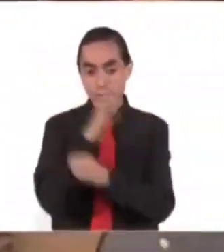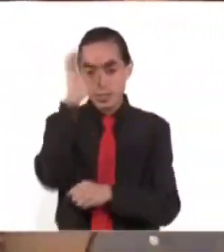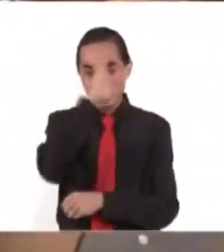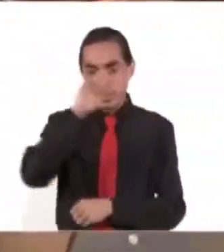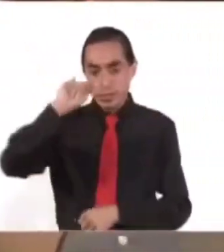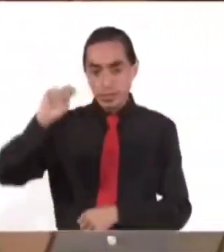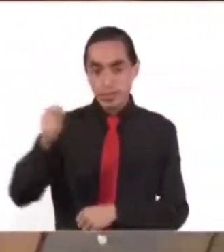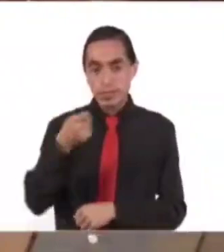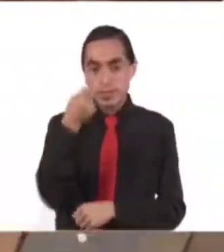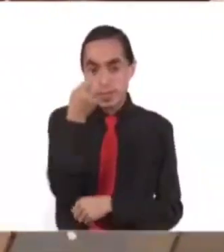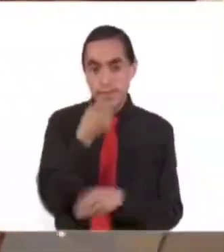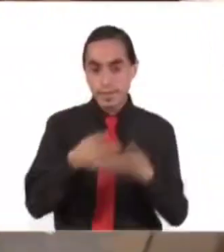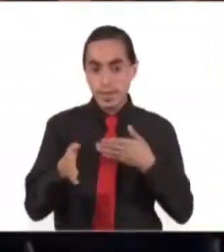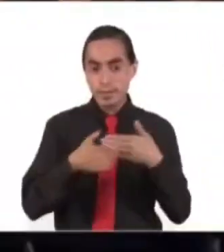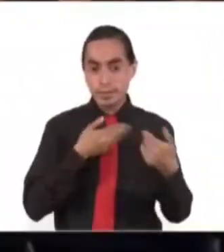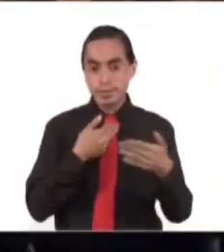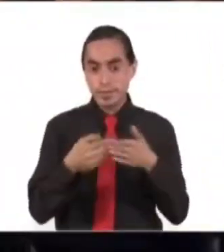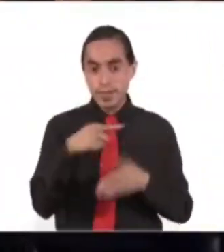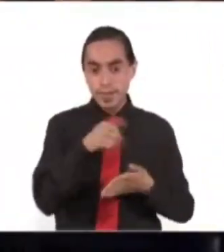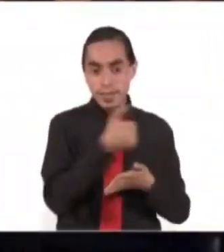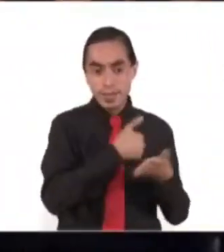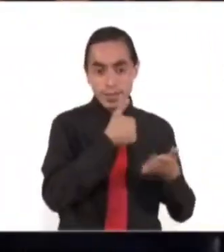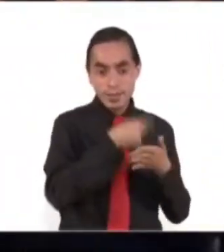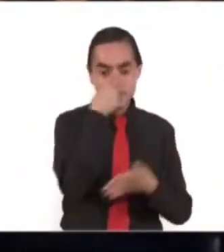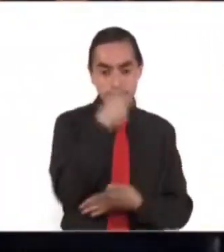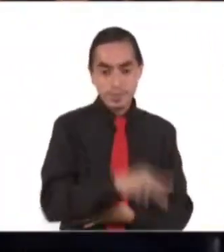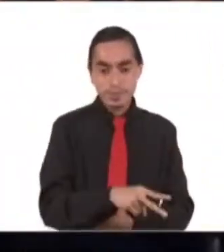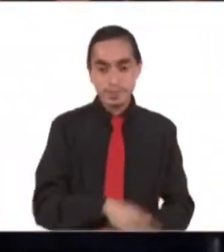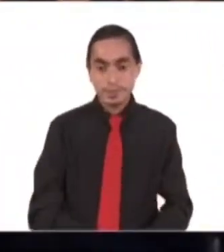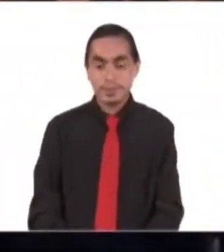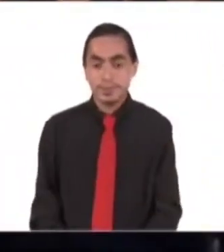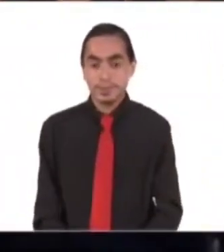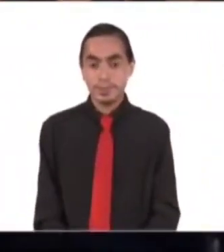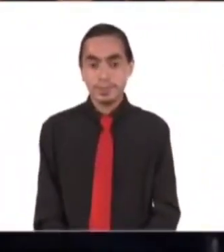Ciencia, Tecnología e Innovación de la Ciudad de México.